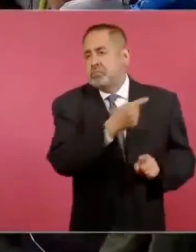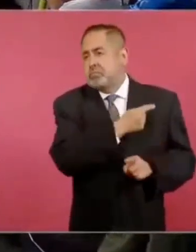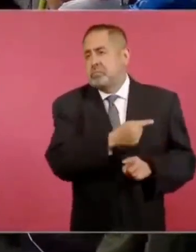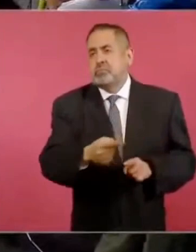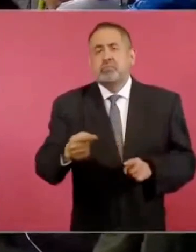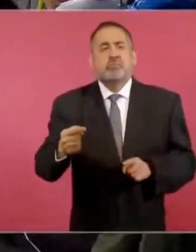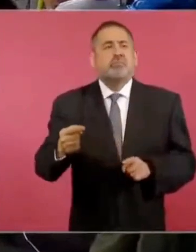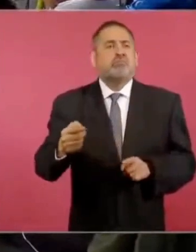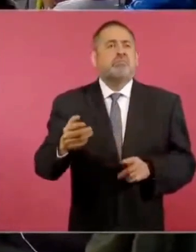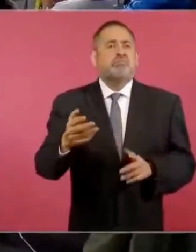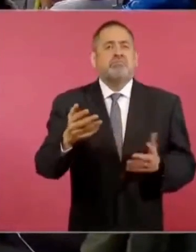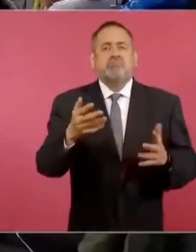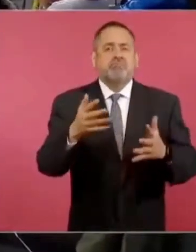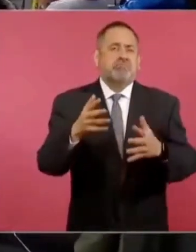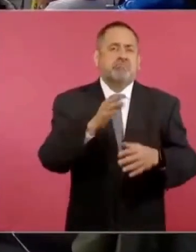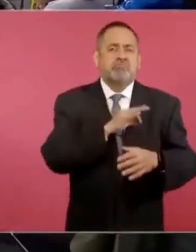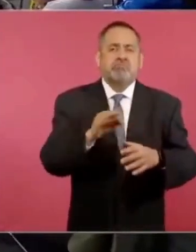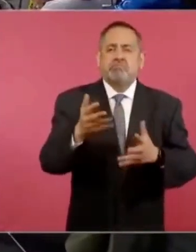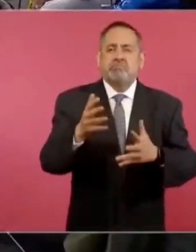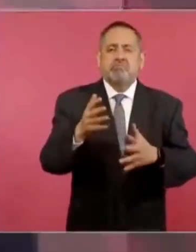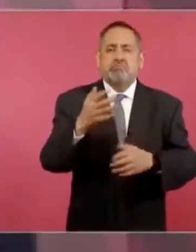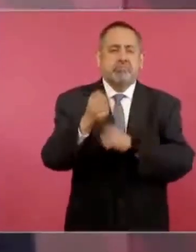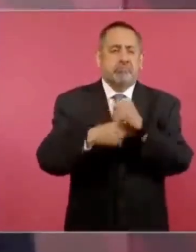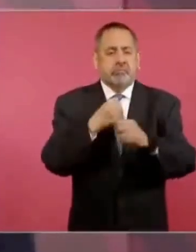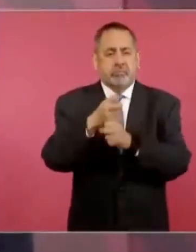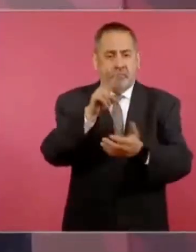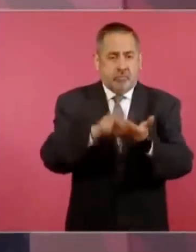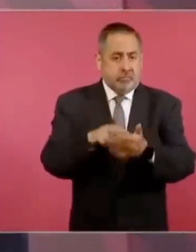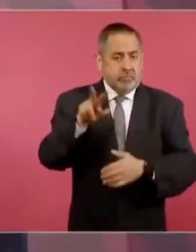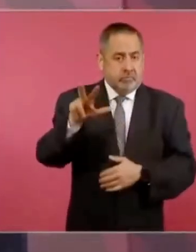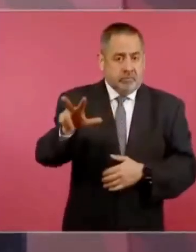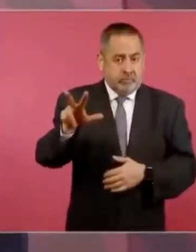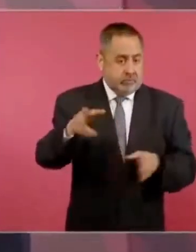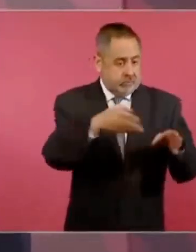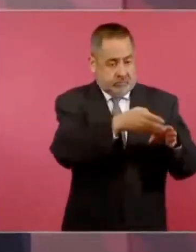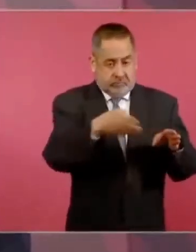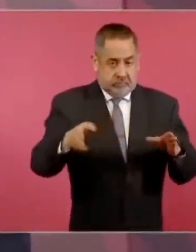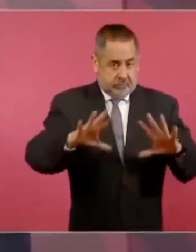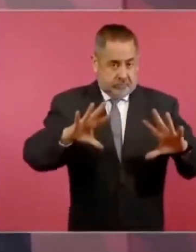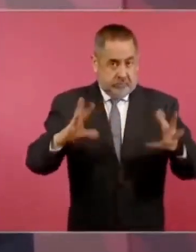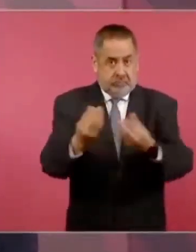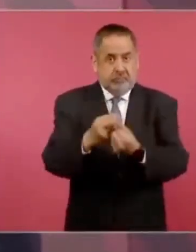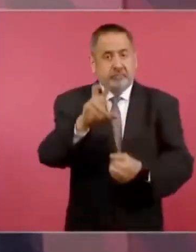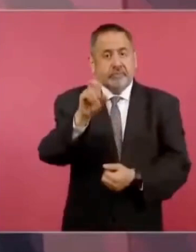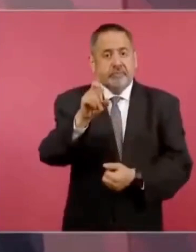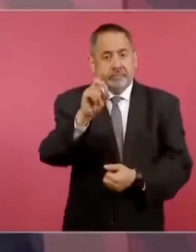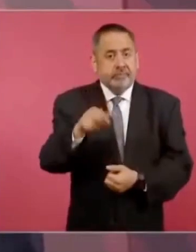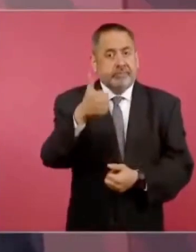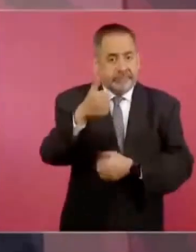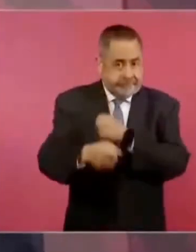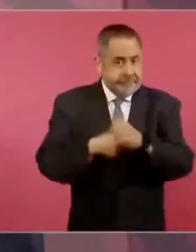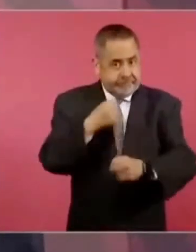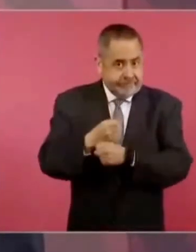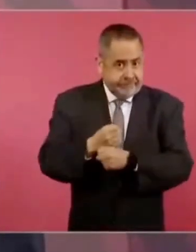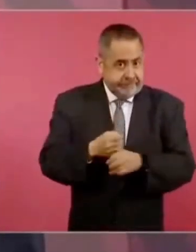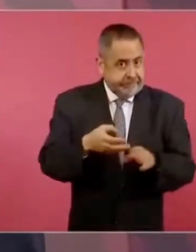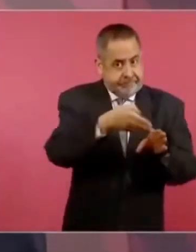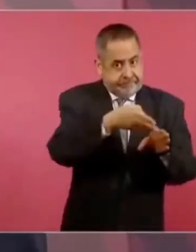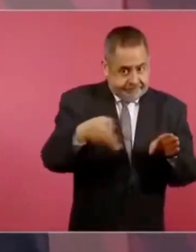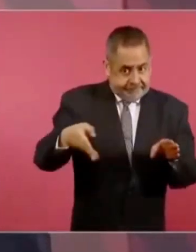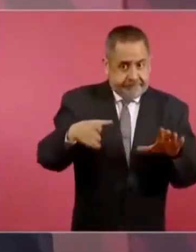hasta el 2018, 36 años,